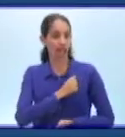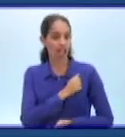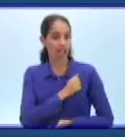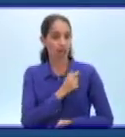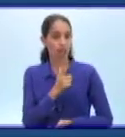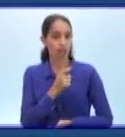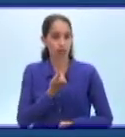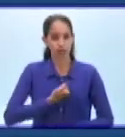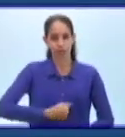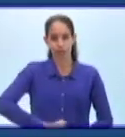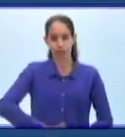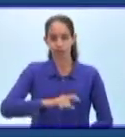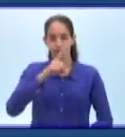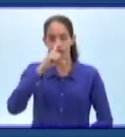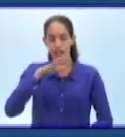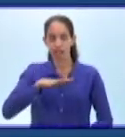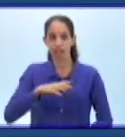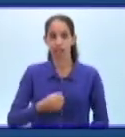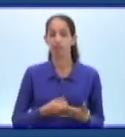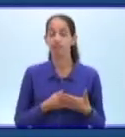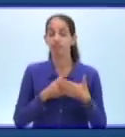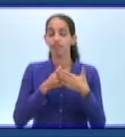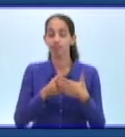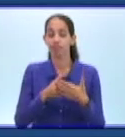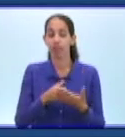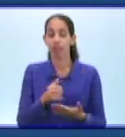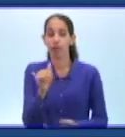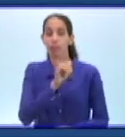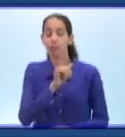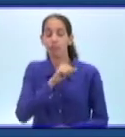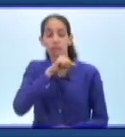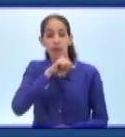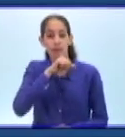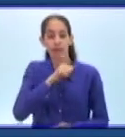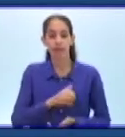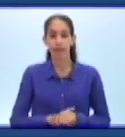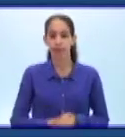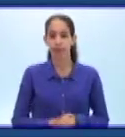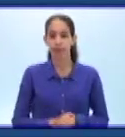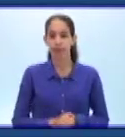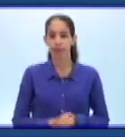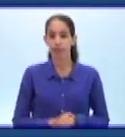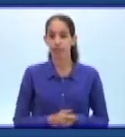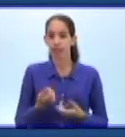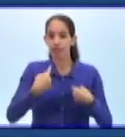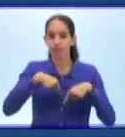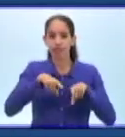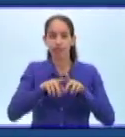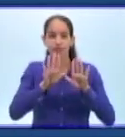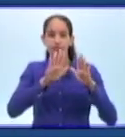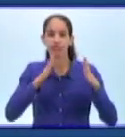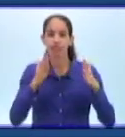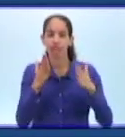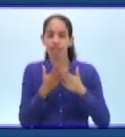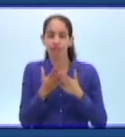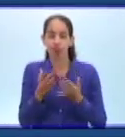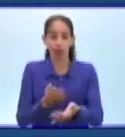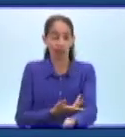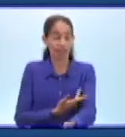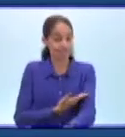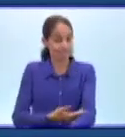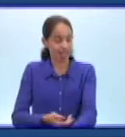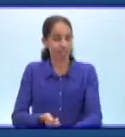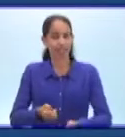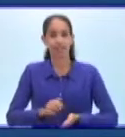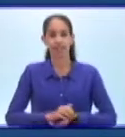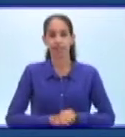es inmenso. Une la fuerza de la sangre y la fuerza del abrigo. Une la